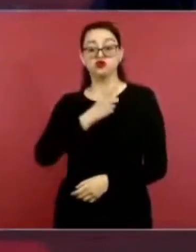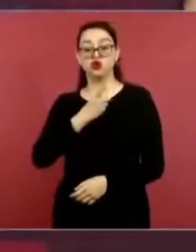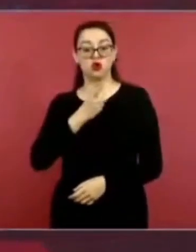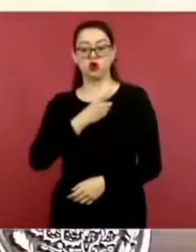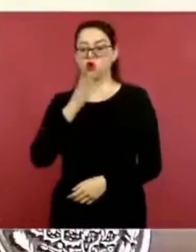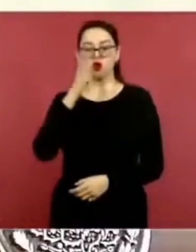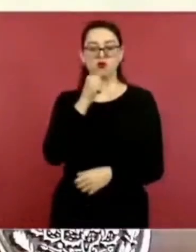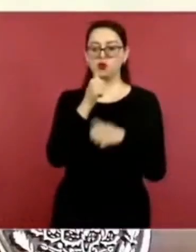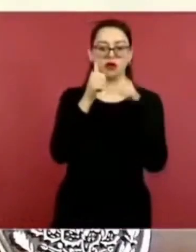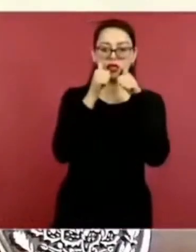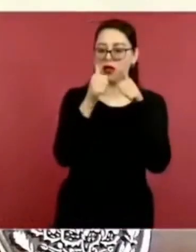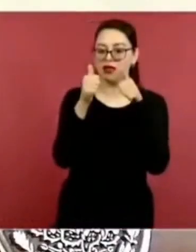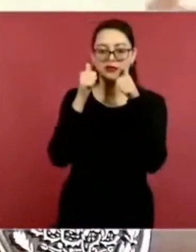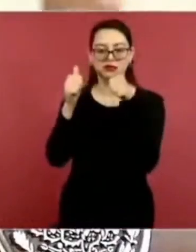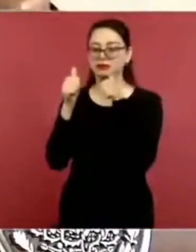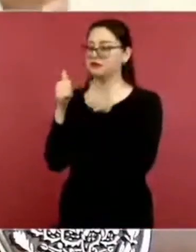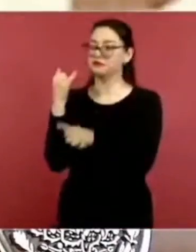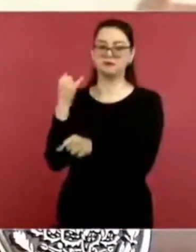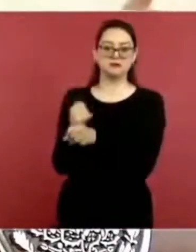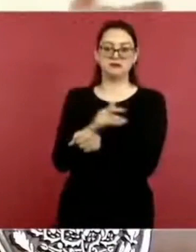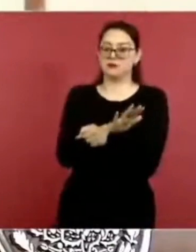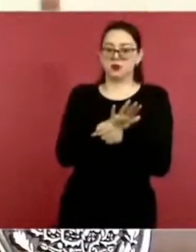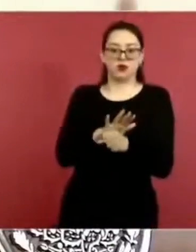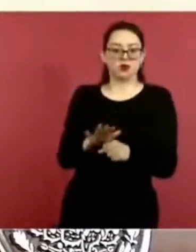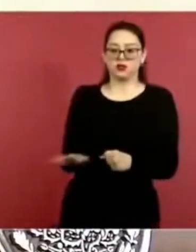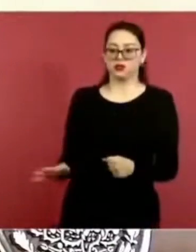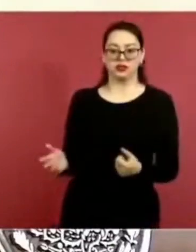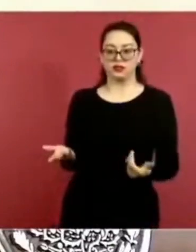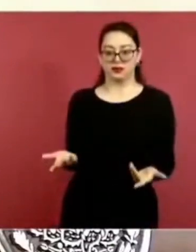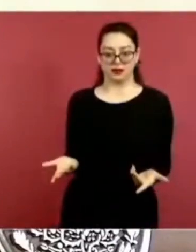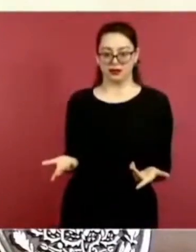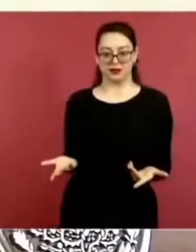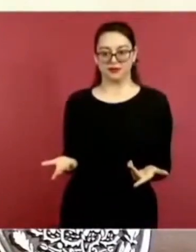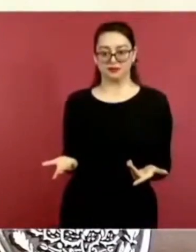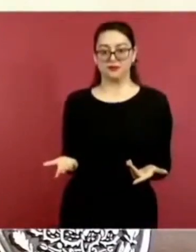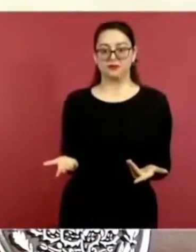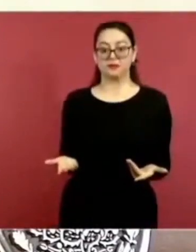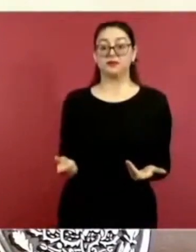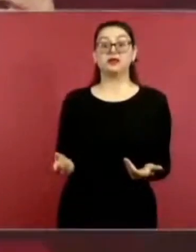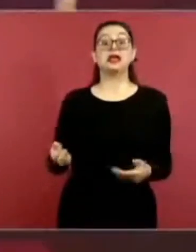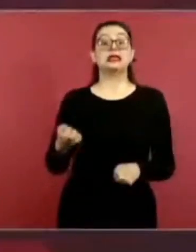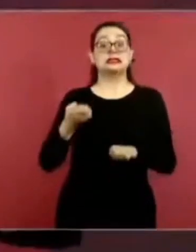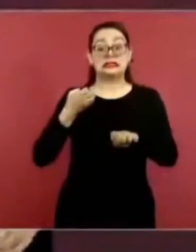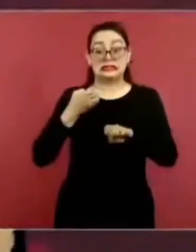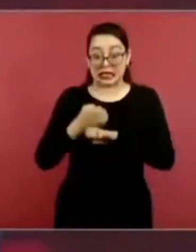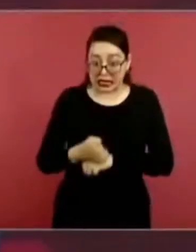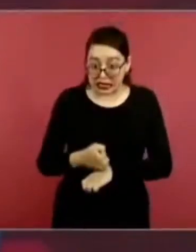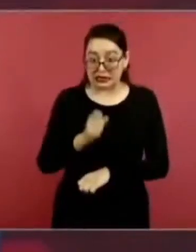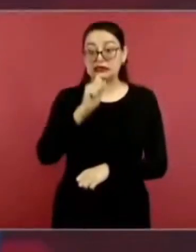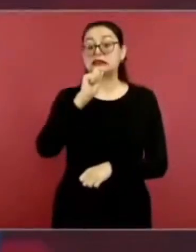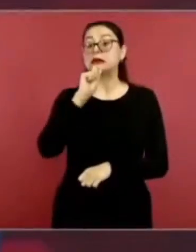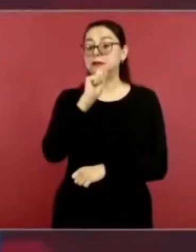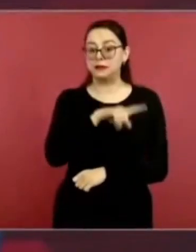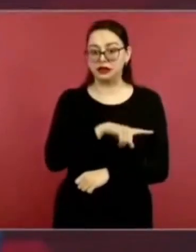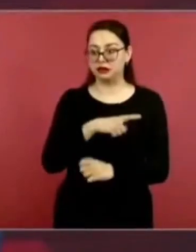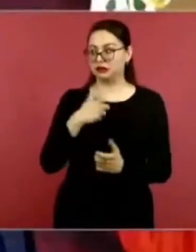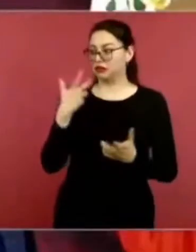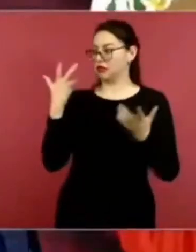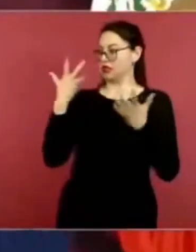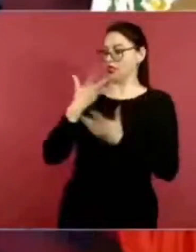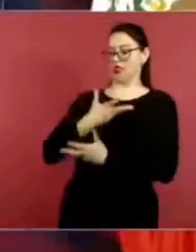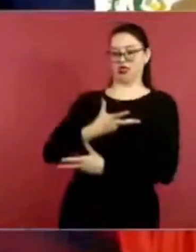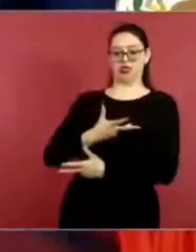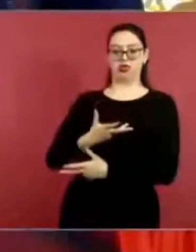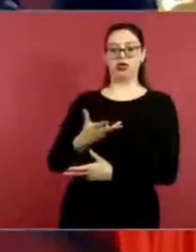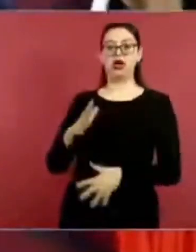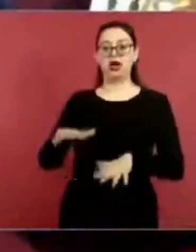Rebasa la capacidad de los gobiernos municipales, de los gobiernos estatales. Y